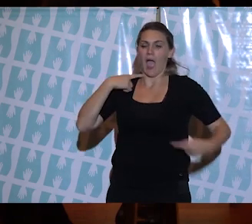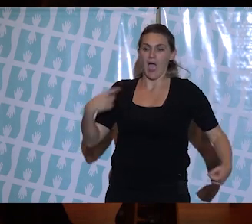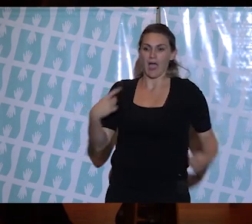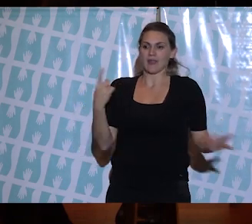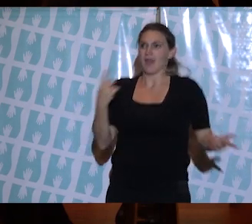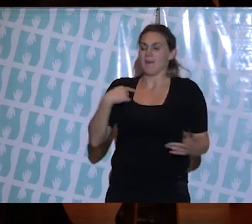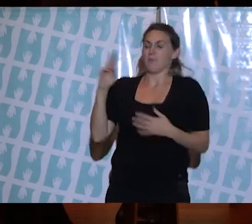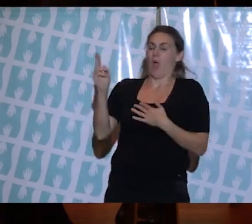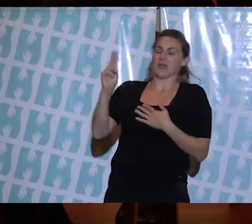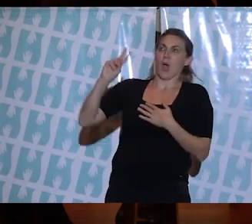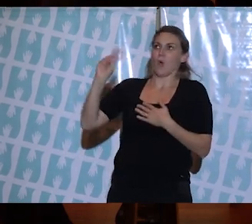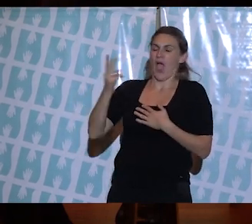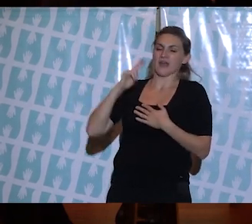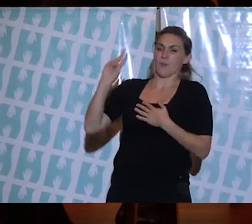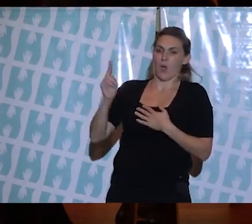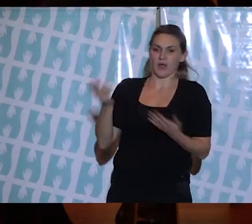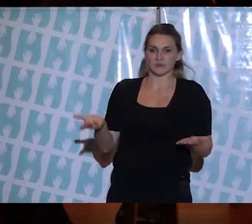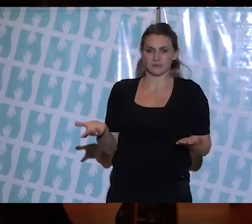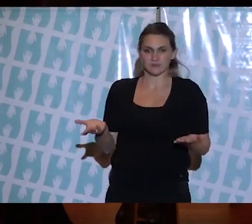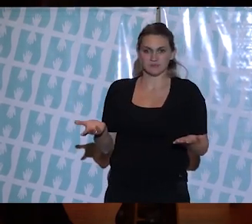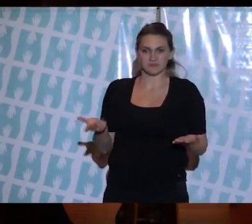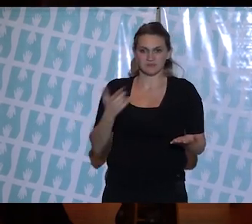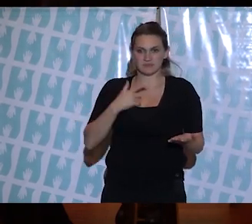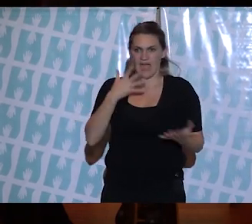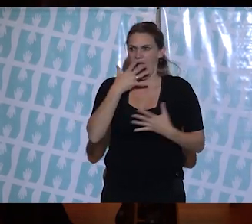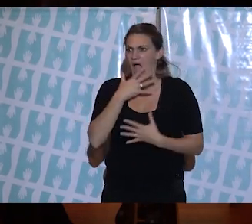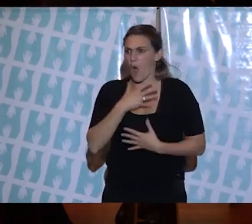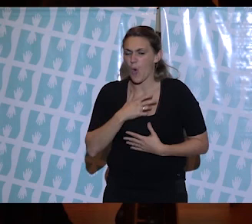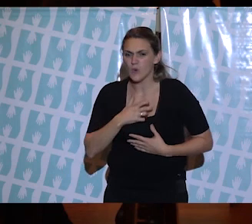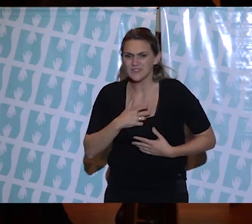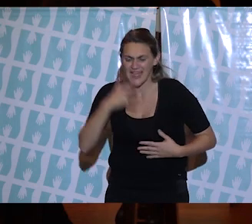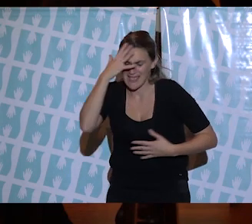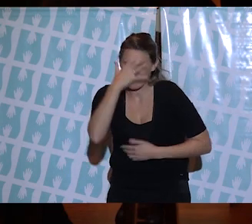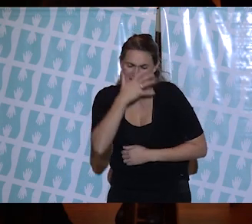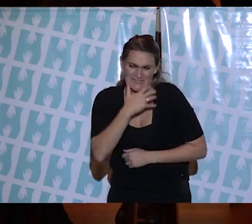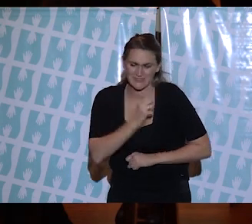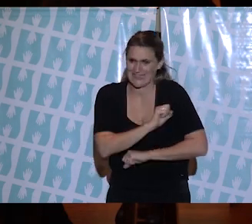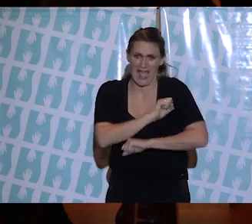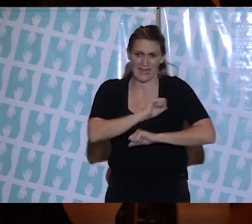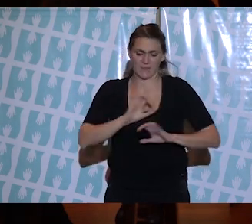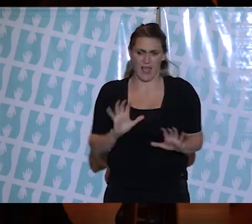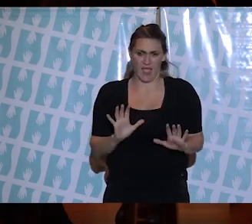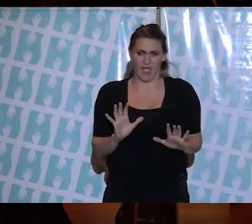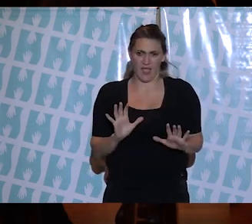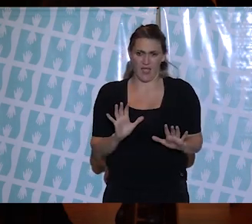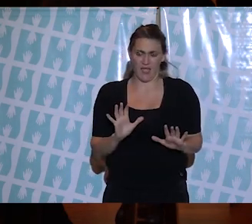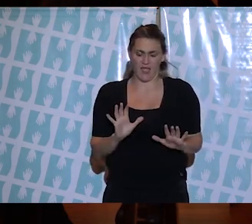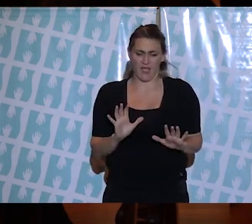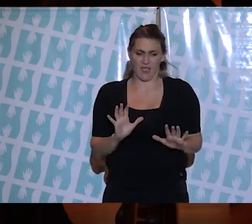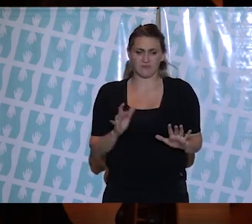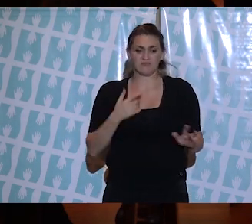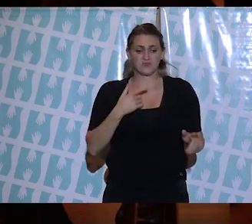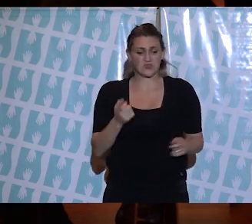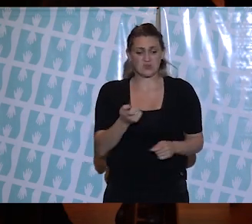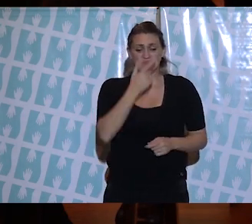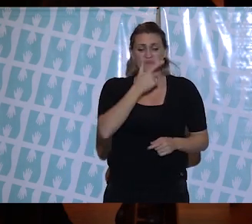¡me muero! ¡ay! ¡ay! Con un cuadro de angustia y depresión enorme. Yo le di una pastilla